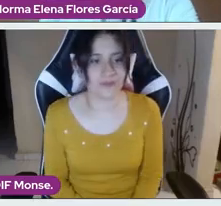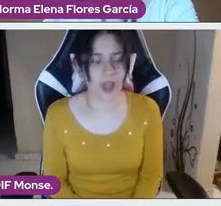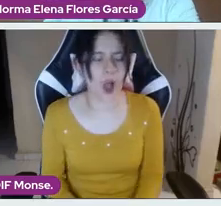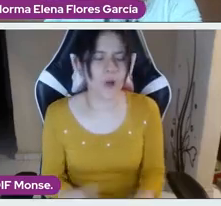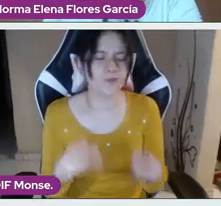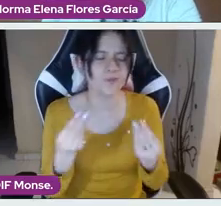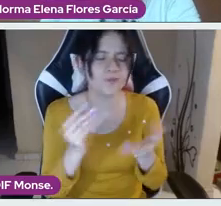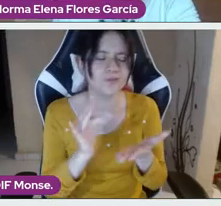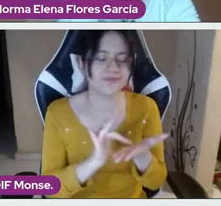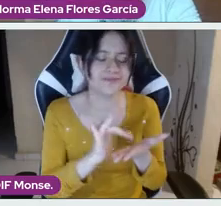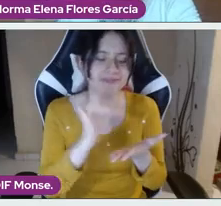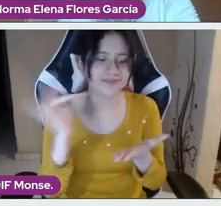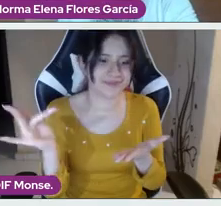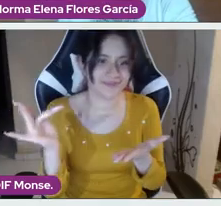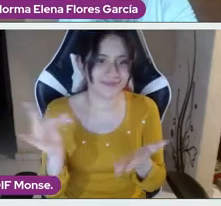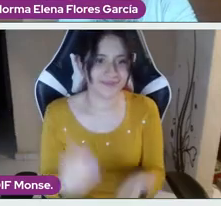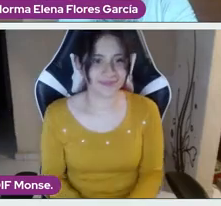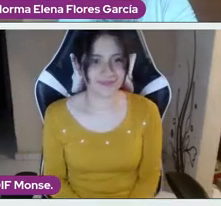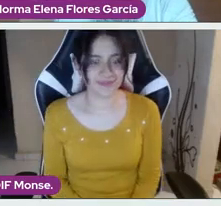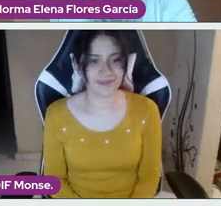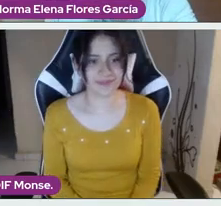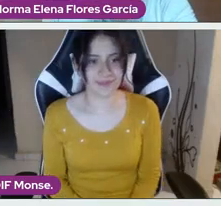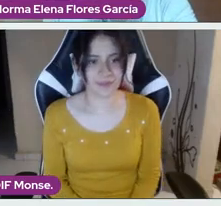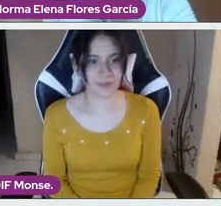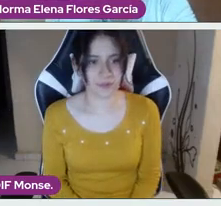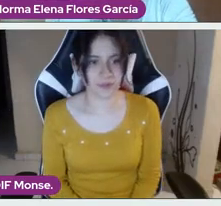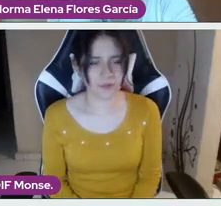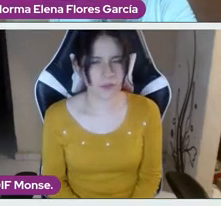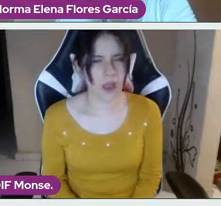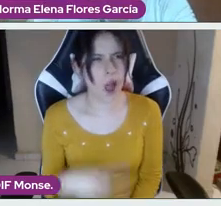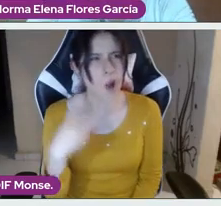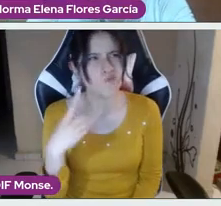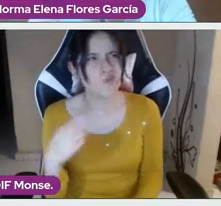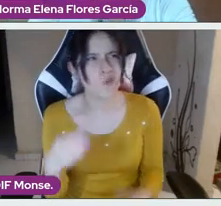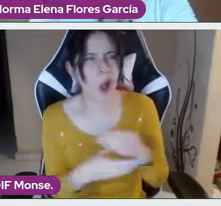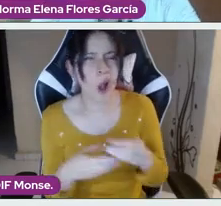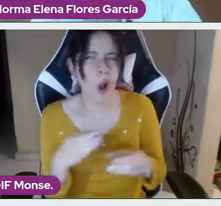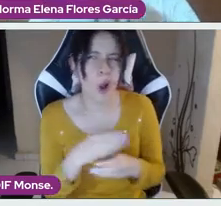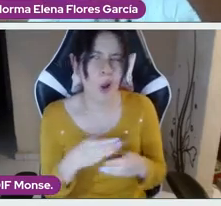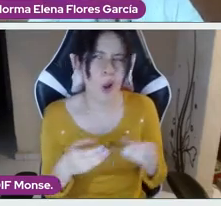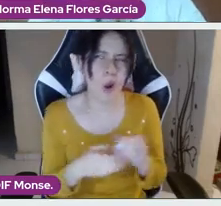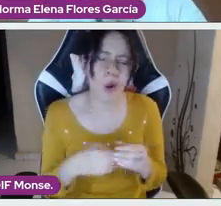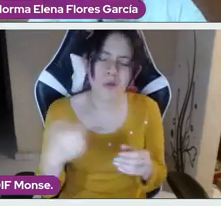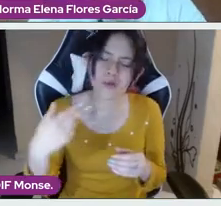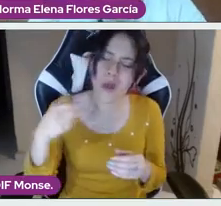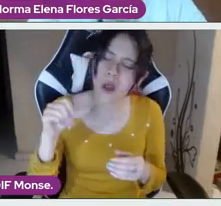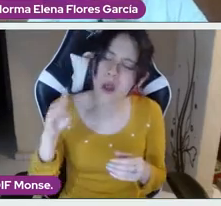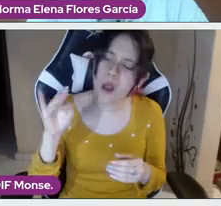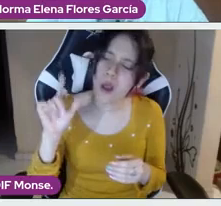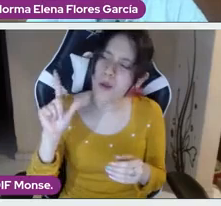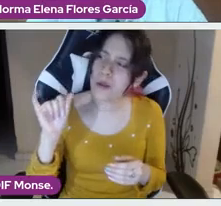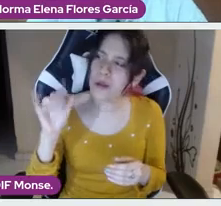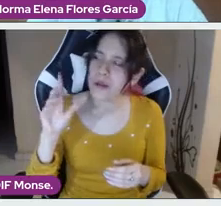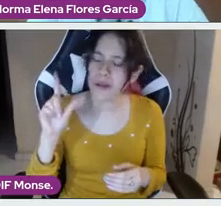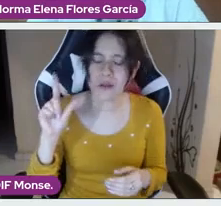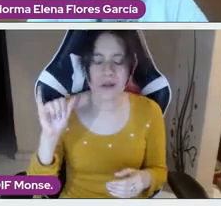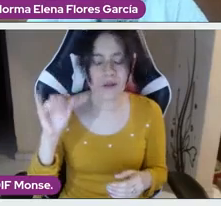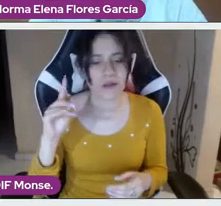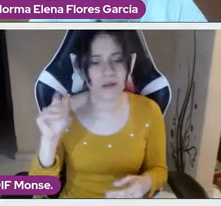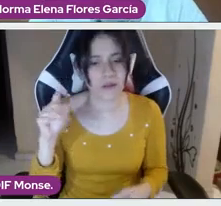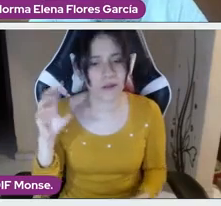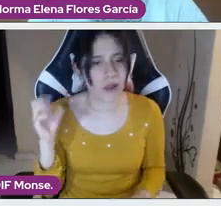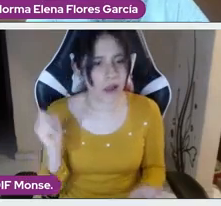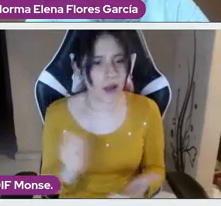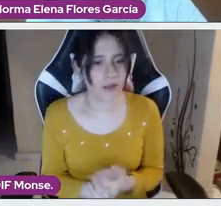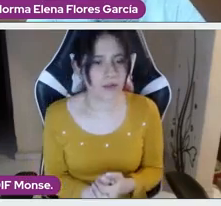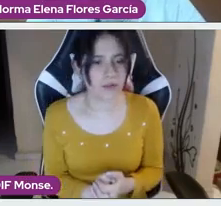Muchísimas gracias. ¿Qué habilidades, y vamos a hablar quizás en un término más real, no